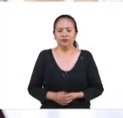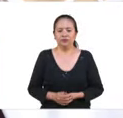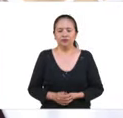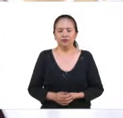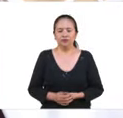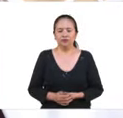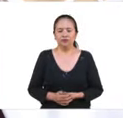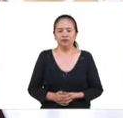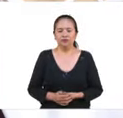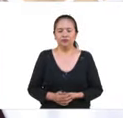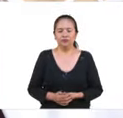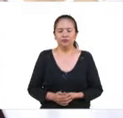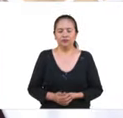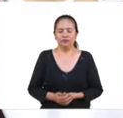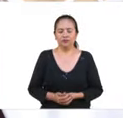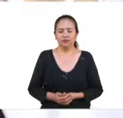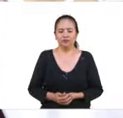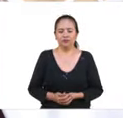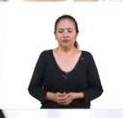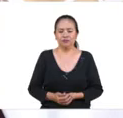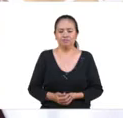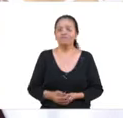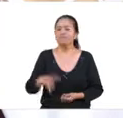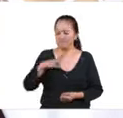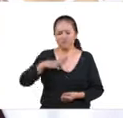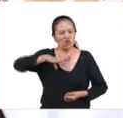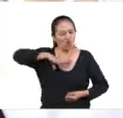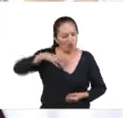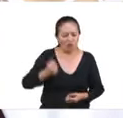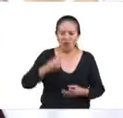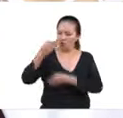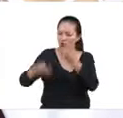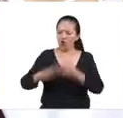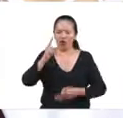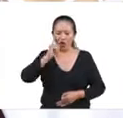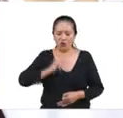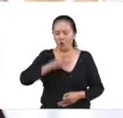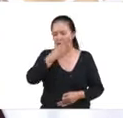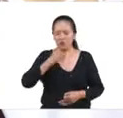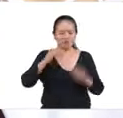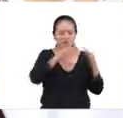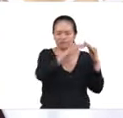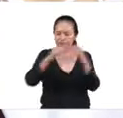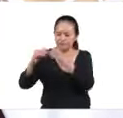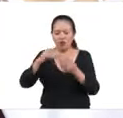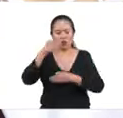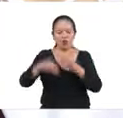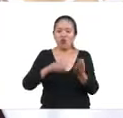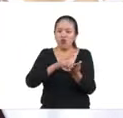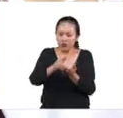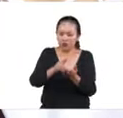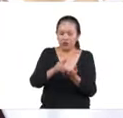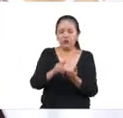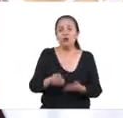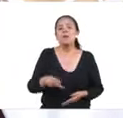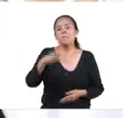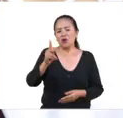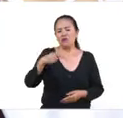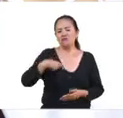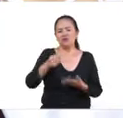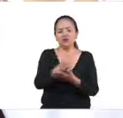realmente es, por supuesto que luchamos por la democracia, por las libertades, por los derechos, pero es una